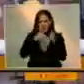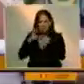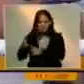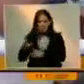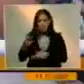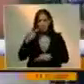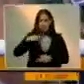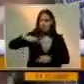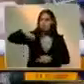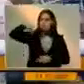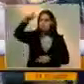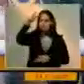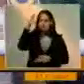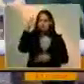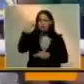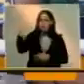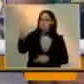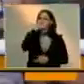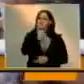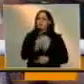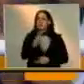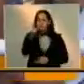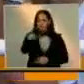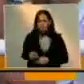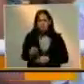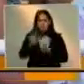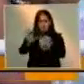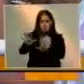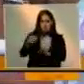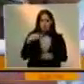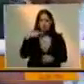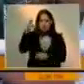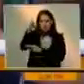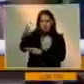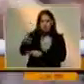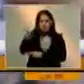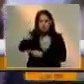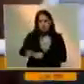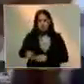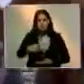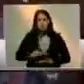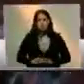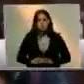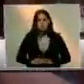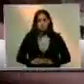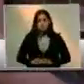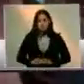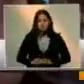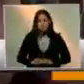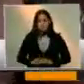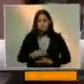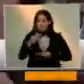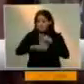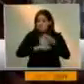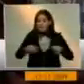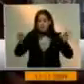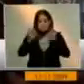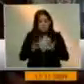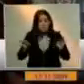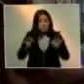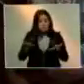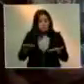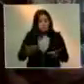ahí de espalda subiendo la escalera y me dieron a mí en la cara. Entonces le hago así, llegó y le disparó al chamo y me pegó aquí. Sin hacer nada malo, compadre.